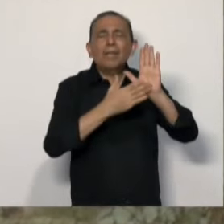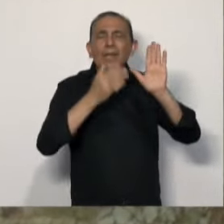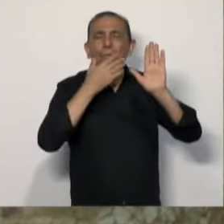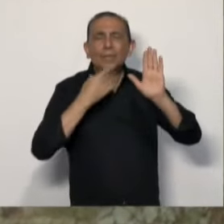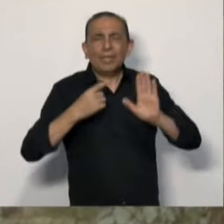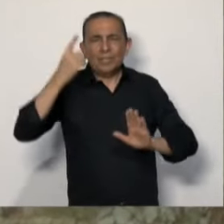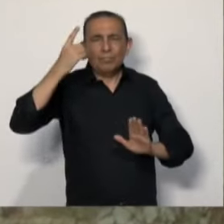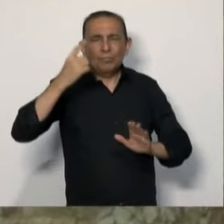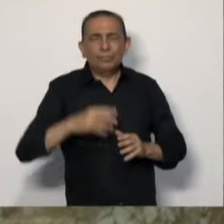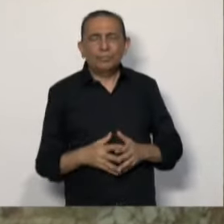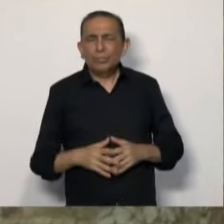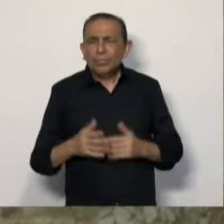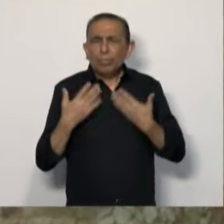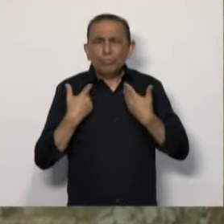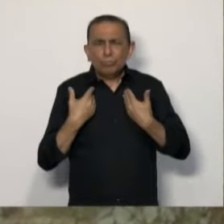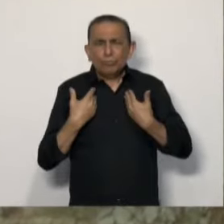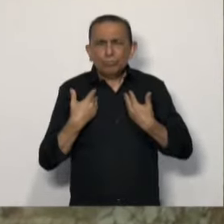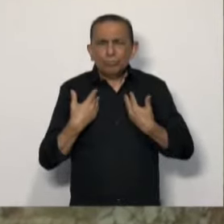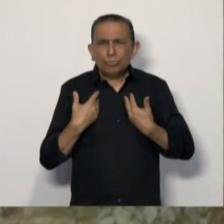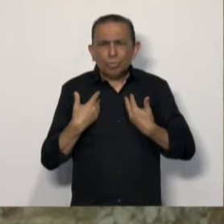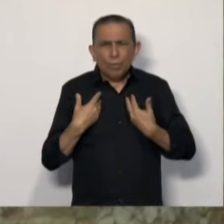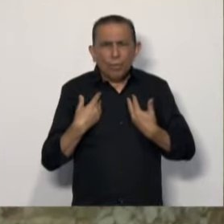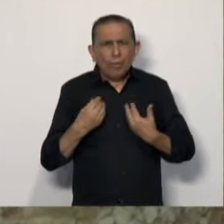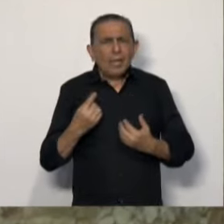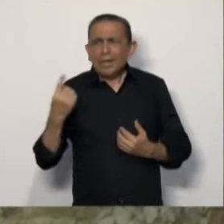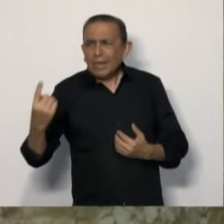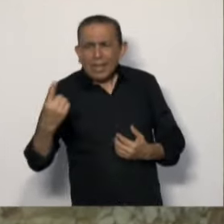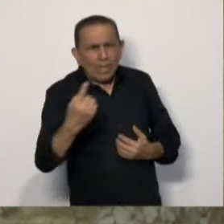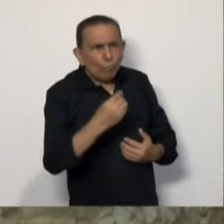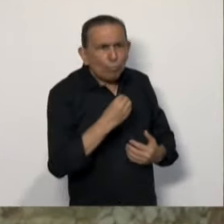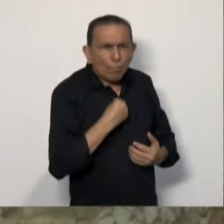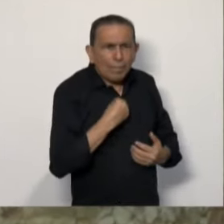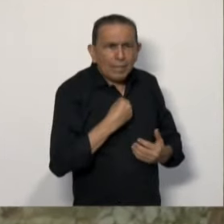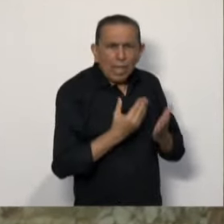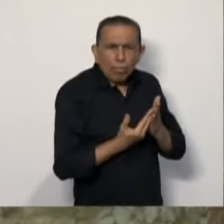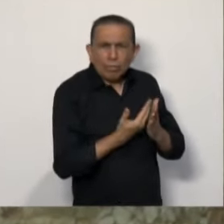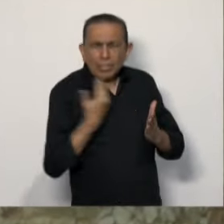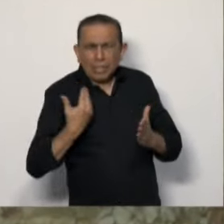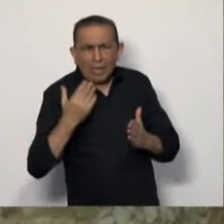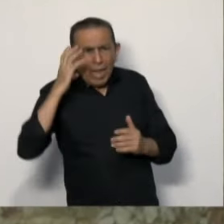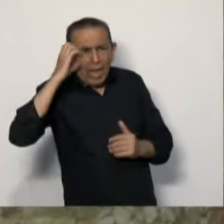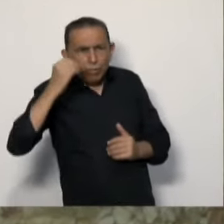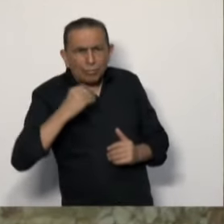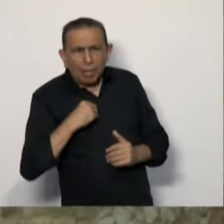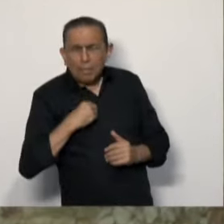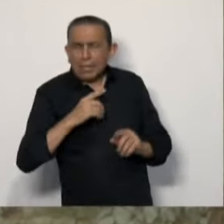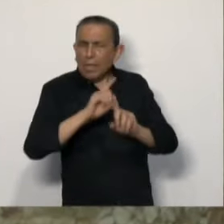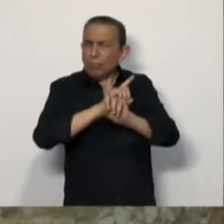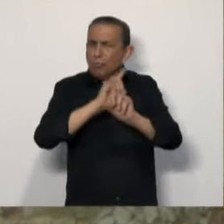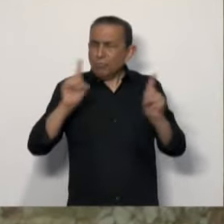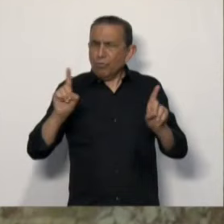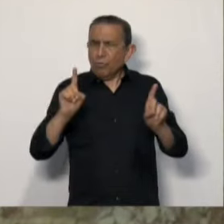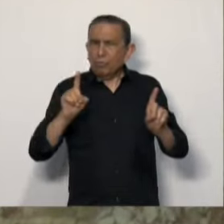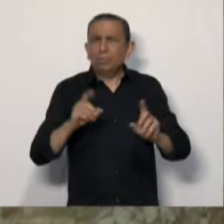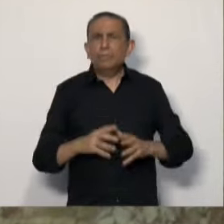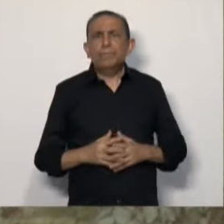Señor. Porque yo habré perdonado su iniquidad y no me acordaré más de su